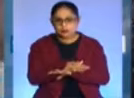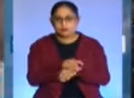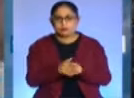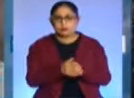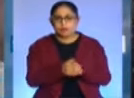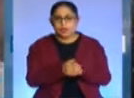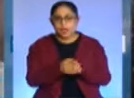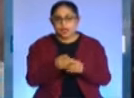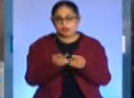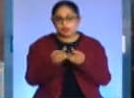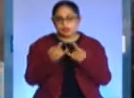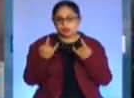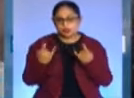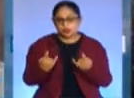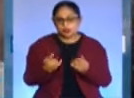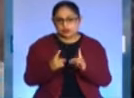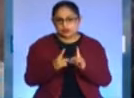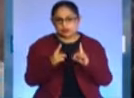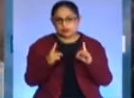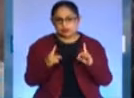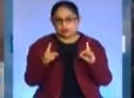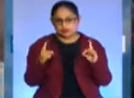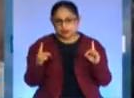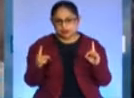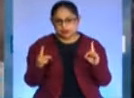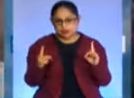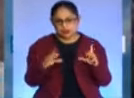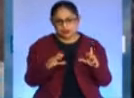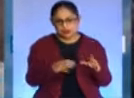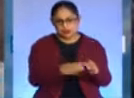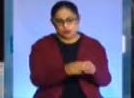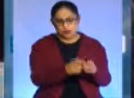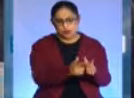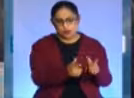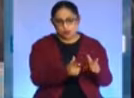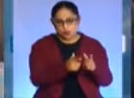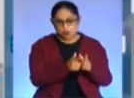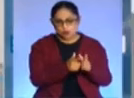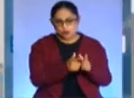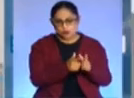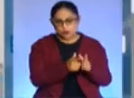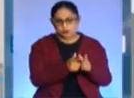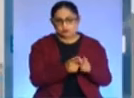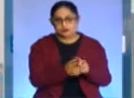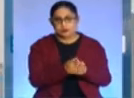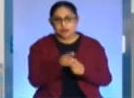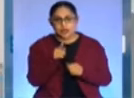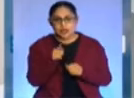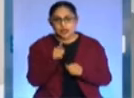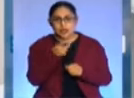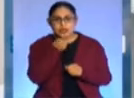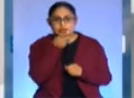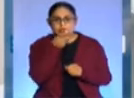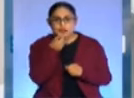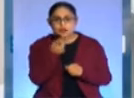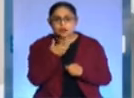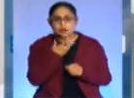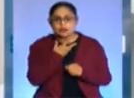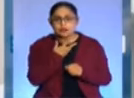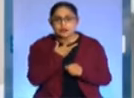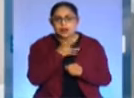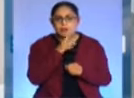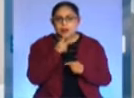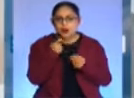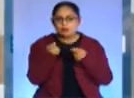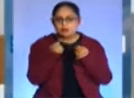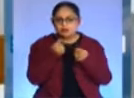en la historia del desarrollo de este sector poblacional. El legislador insistió en mecanismos que garanticen el derecho a